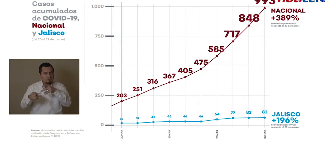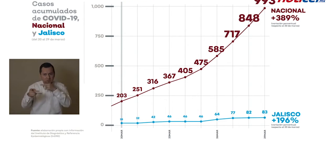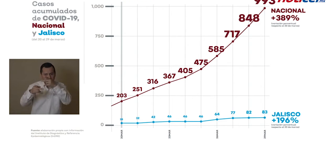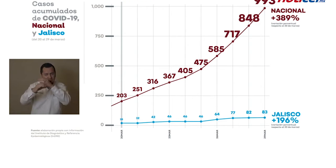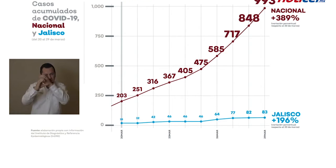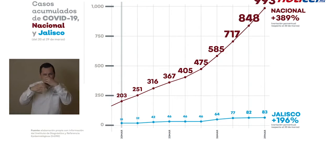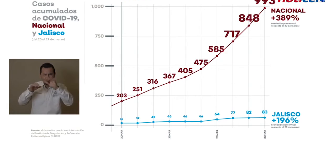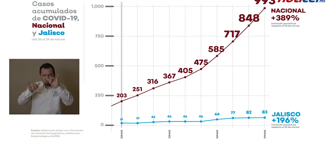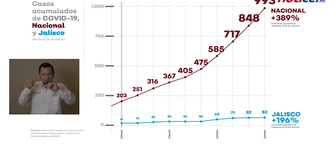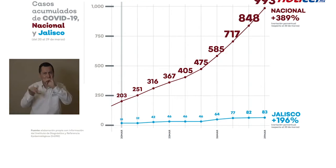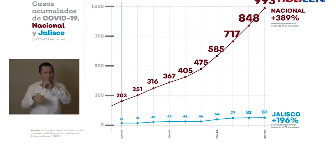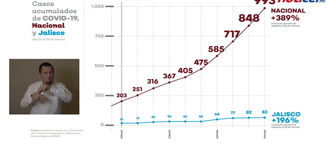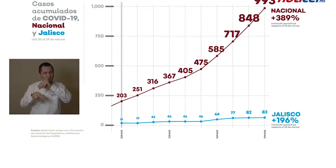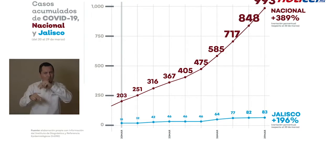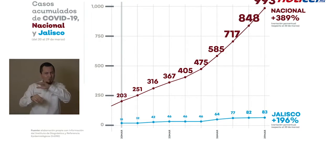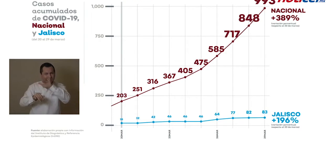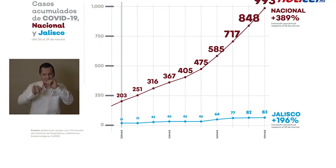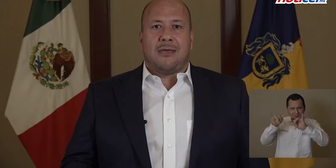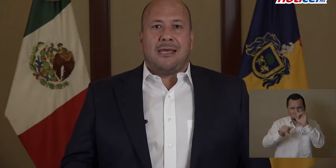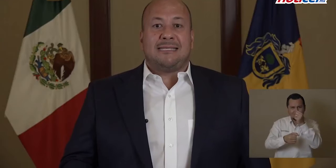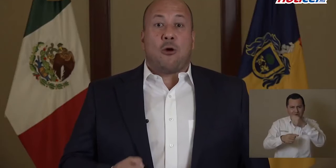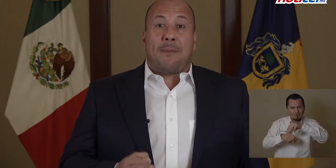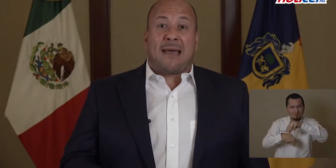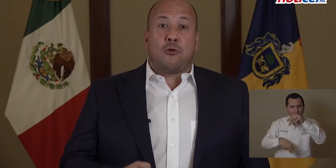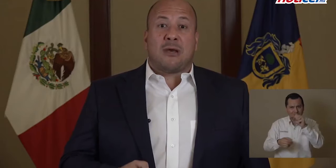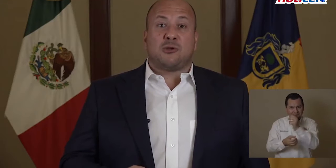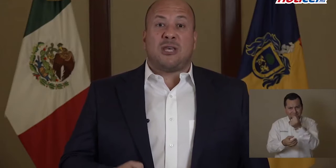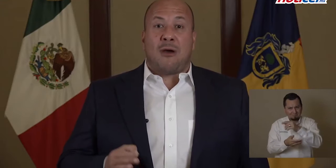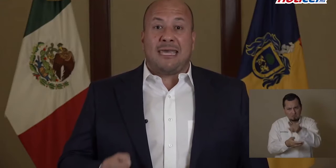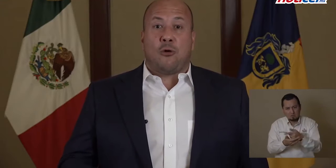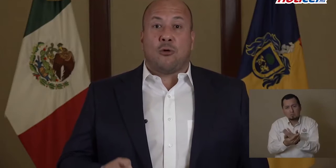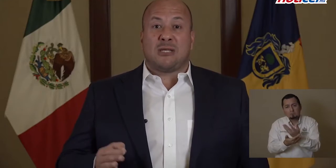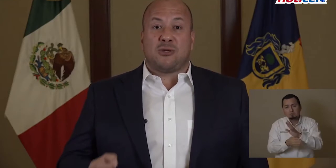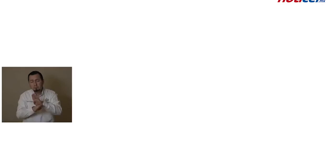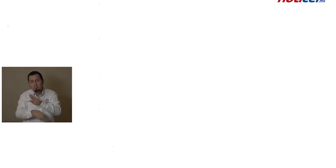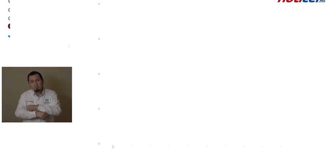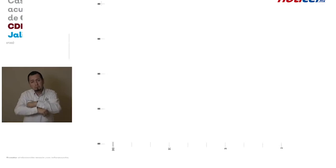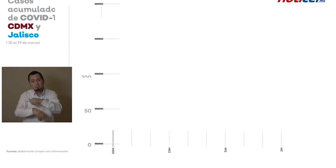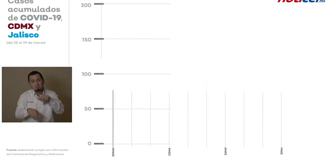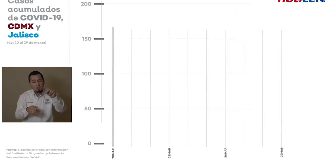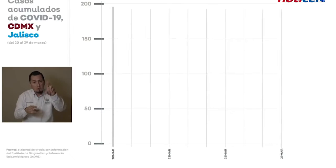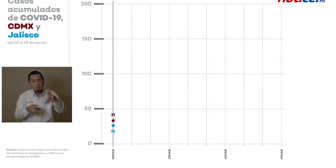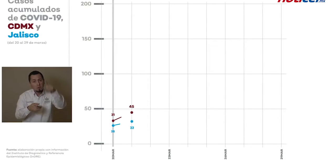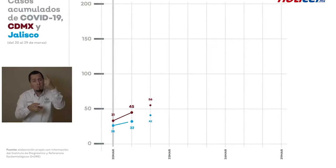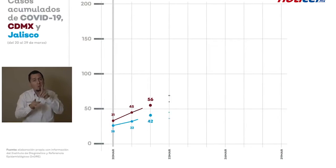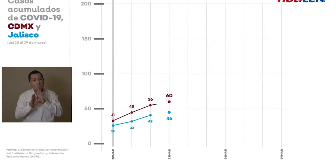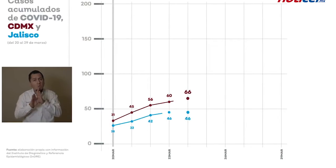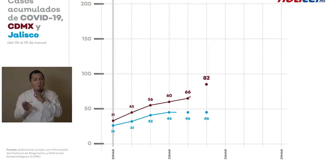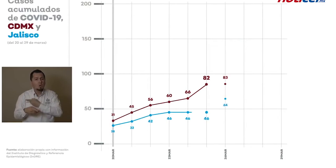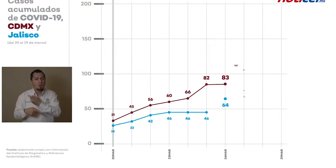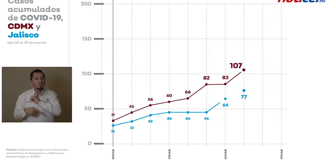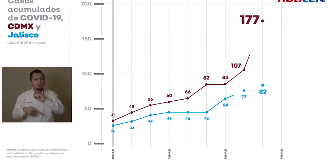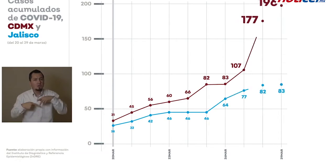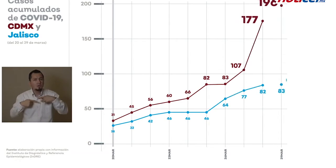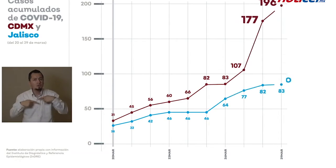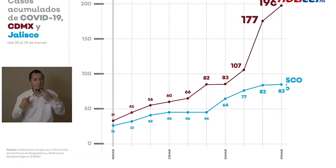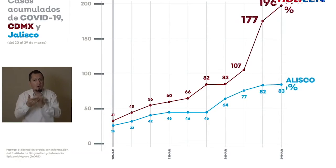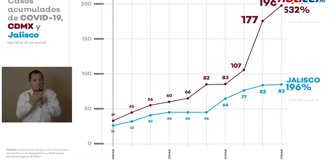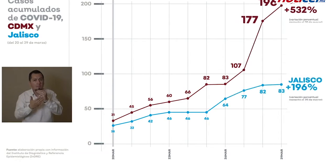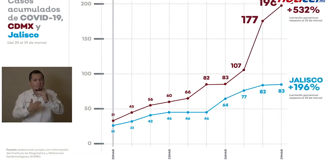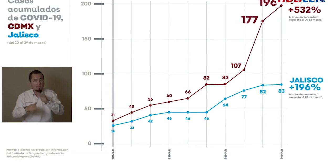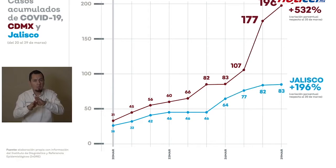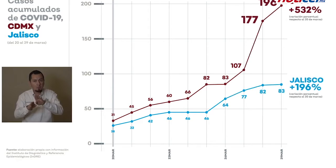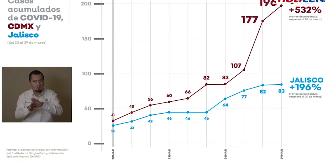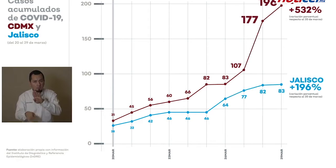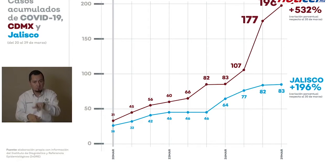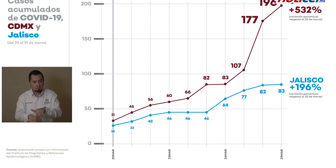mitad de la velocidad del país en su conjunto. Si comparamos lo que sucedió aquí con lo que sucedió en la Ciudad de México durante estos nueve días, veremos que el